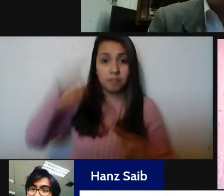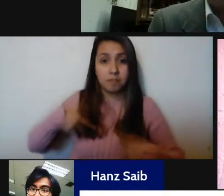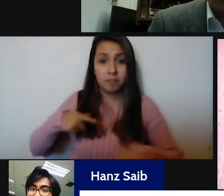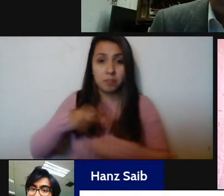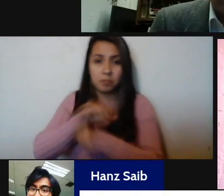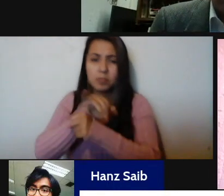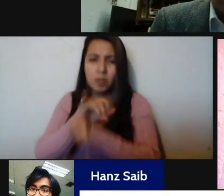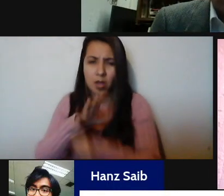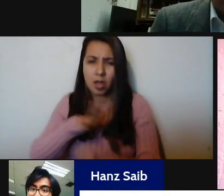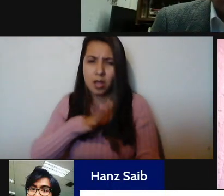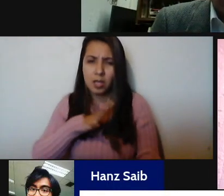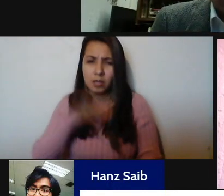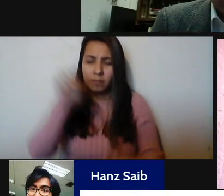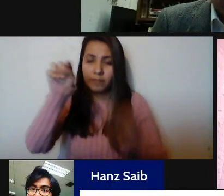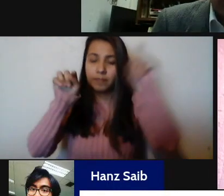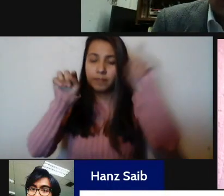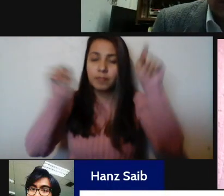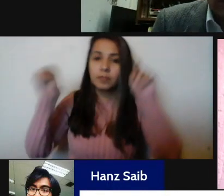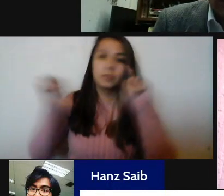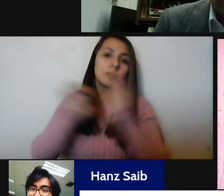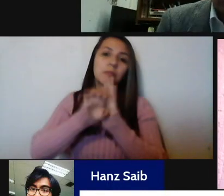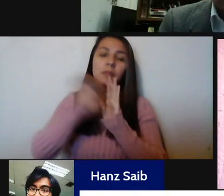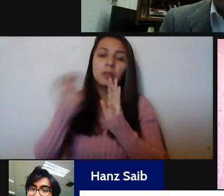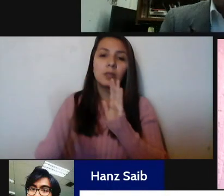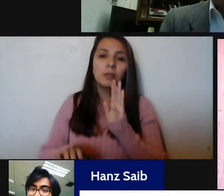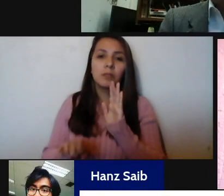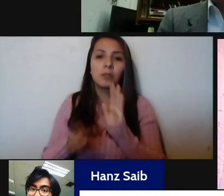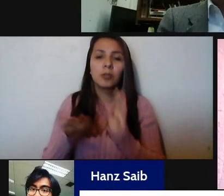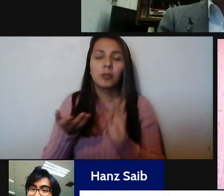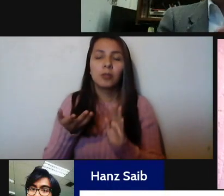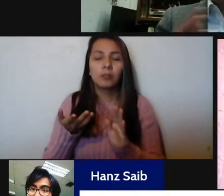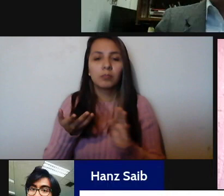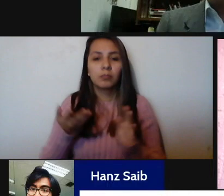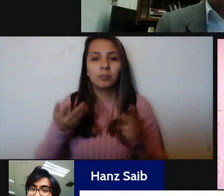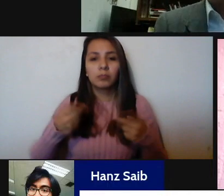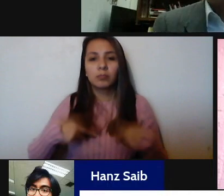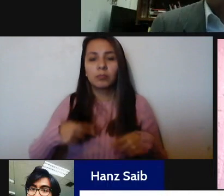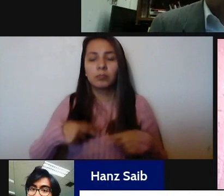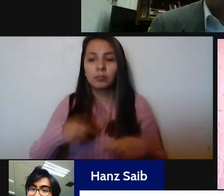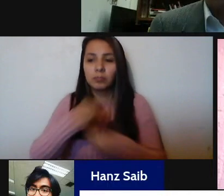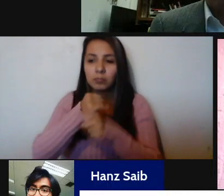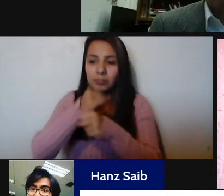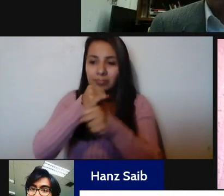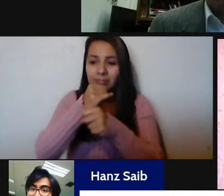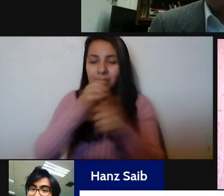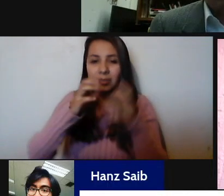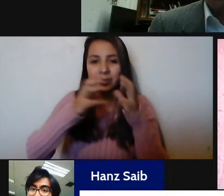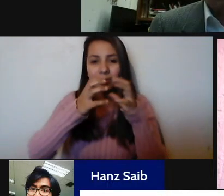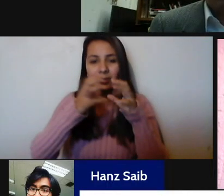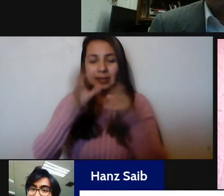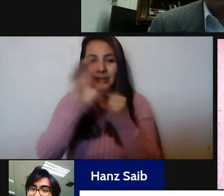no quiere decir que no haya investigadores e investigadoras que estén trabajando en estos temas. En los temas, por ejemplo,